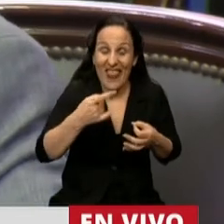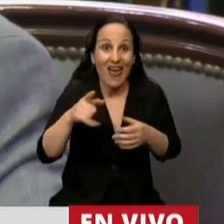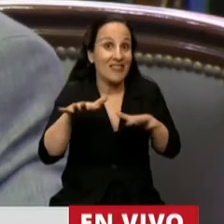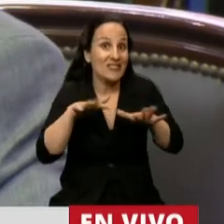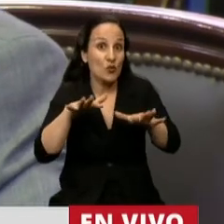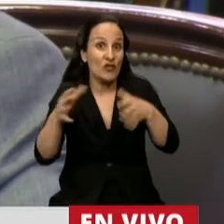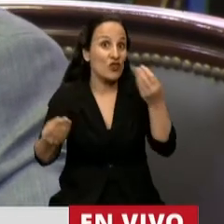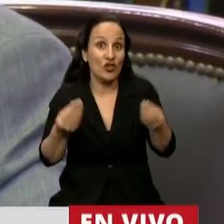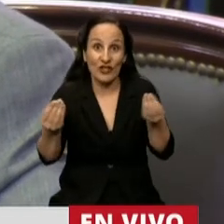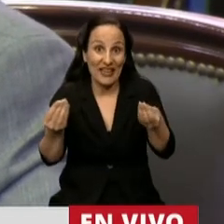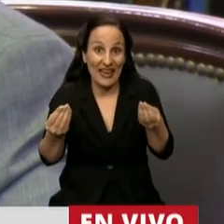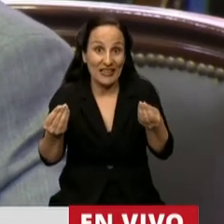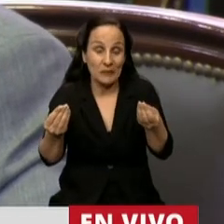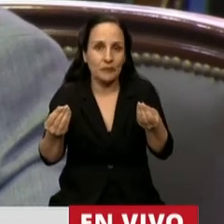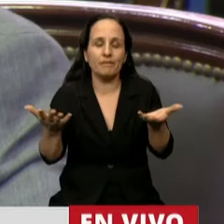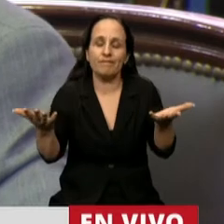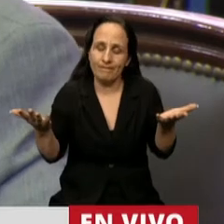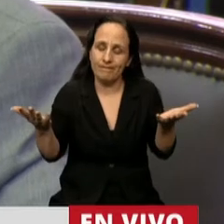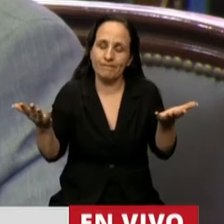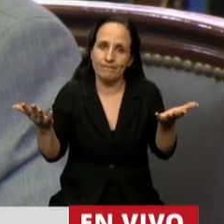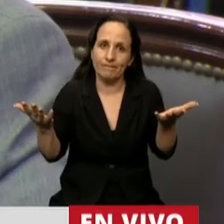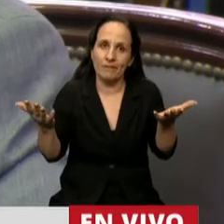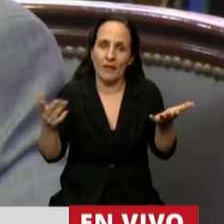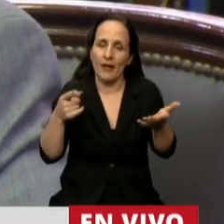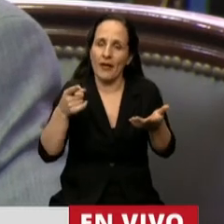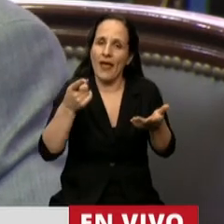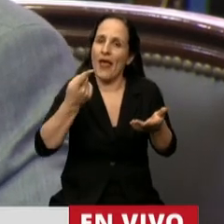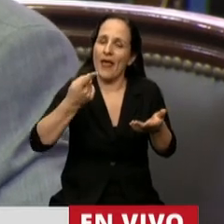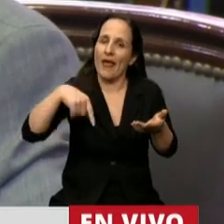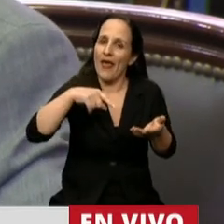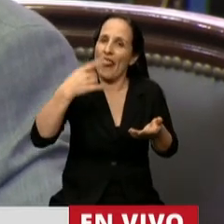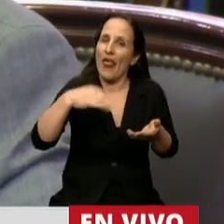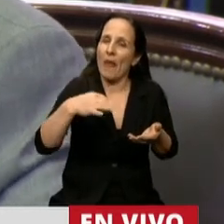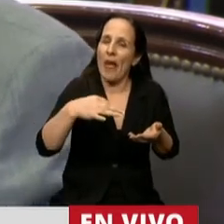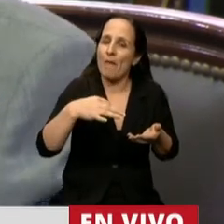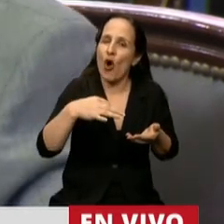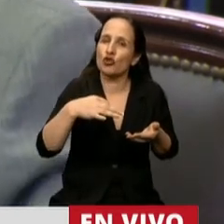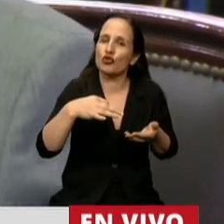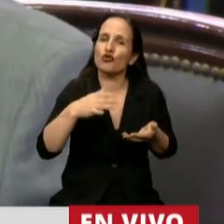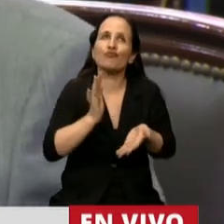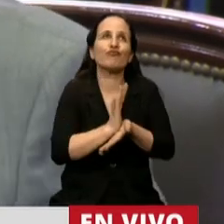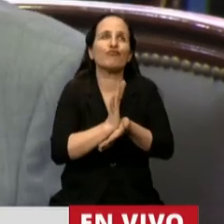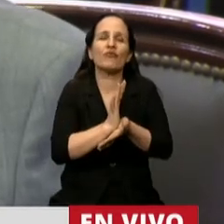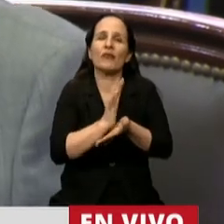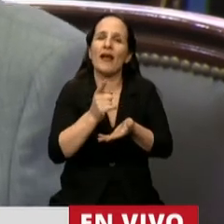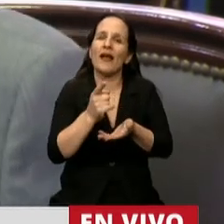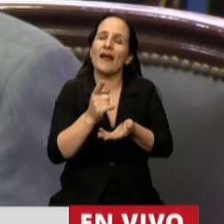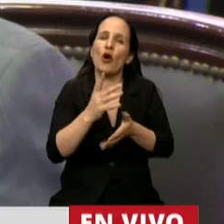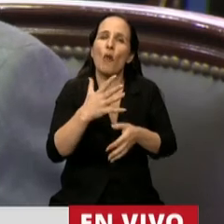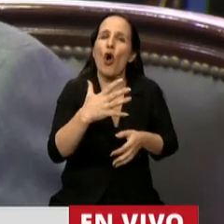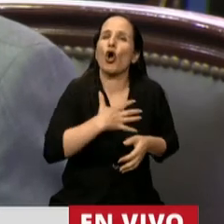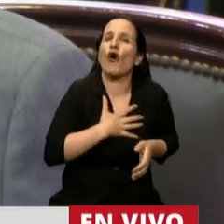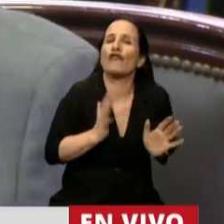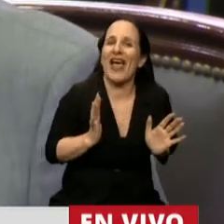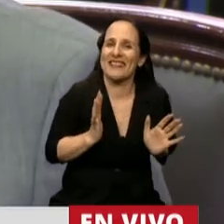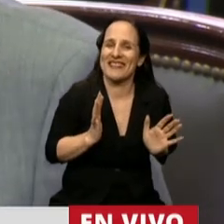sucede es que, de alguna manera, tenemos que otorgar un bill de indemnidad y una dosis de